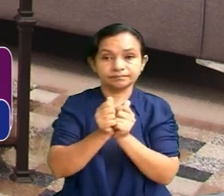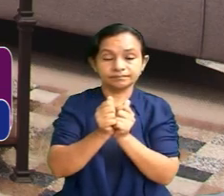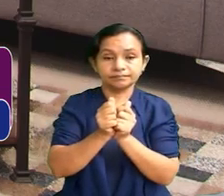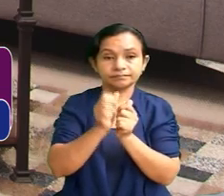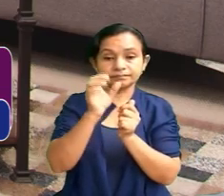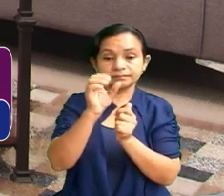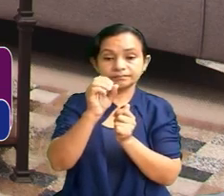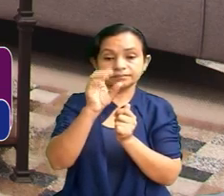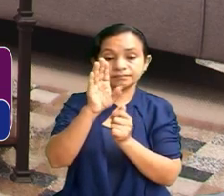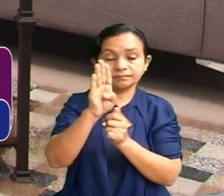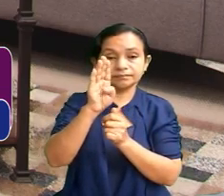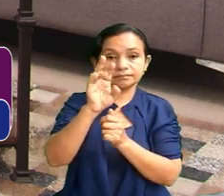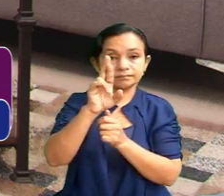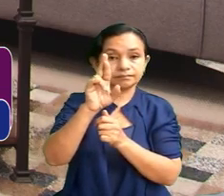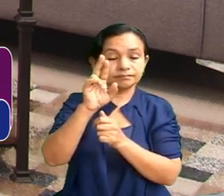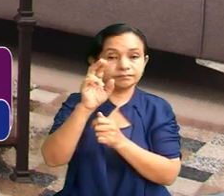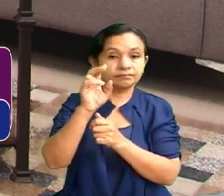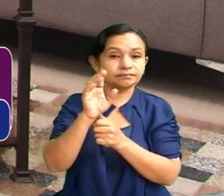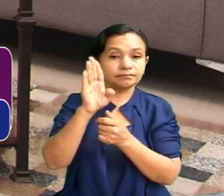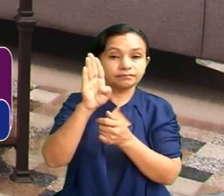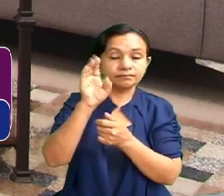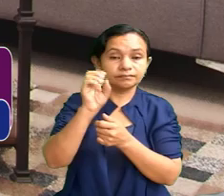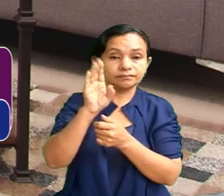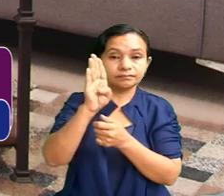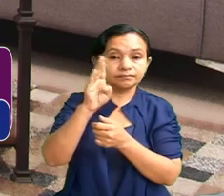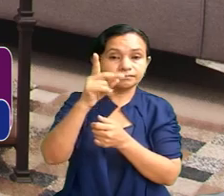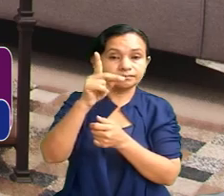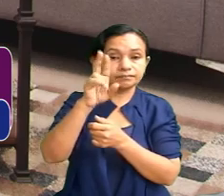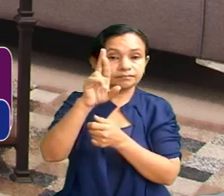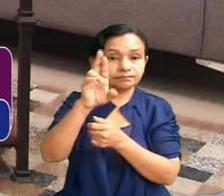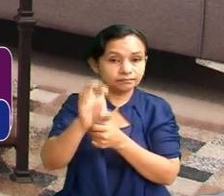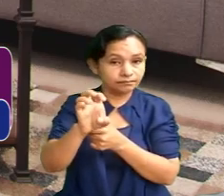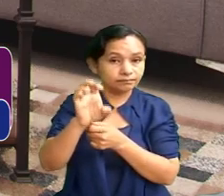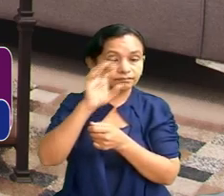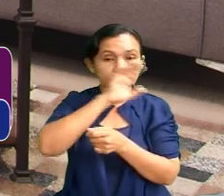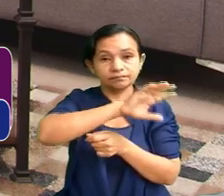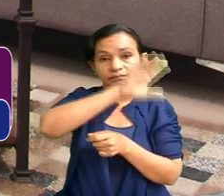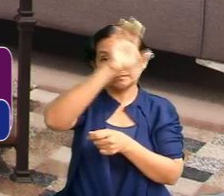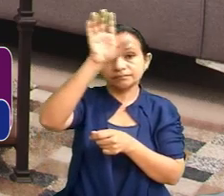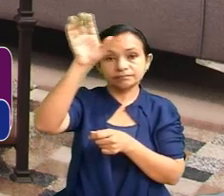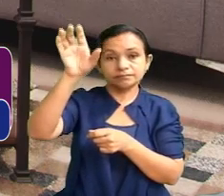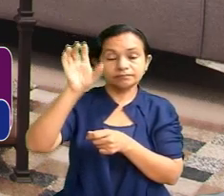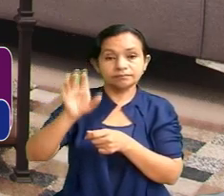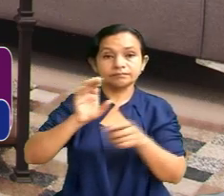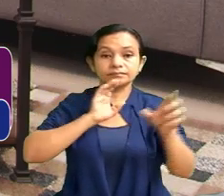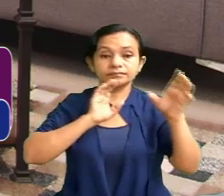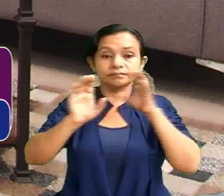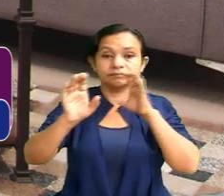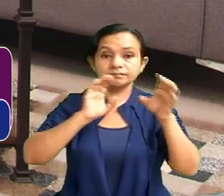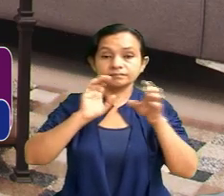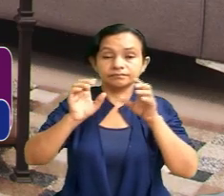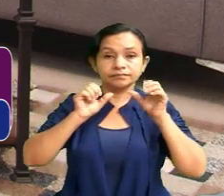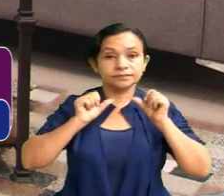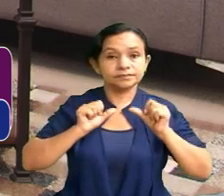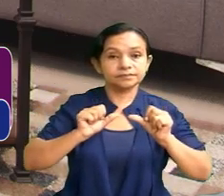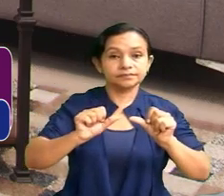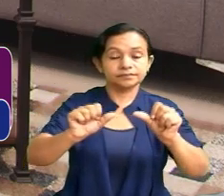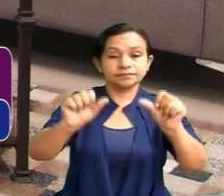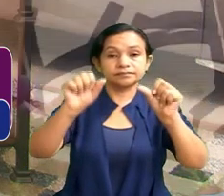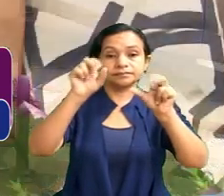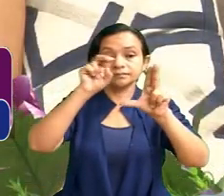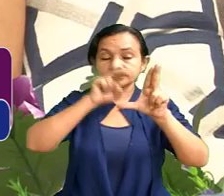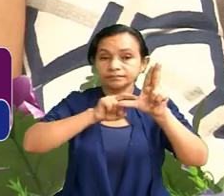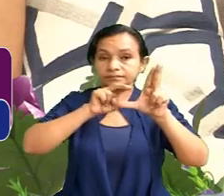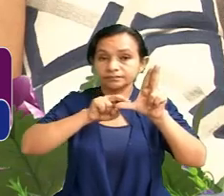prevención y atención de desastres los como pres también los co depreda a nivel departamental que tienen comunicación directa y permanente con el sinapred